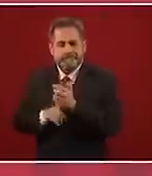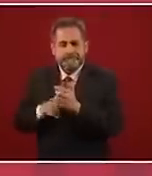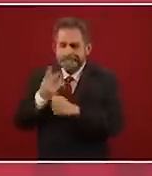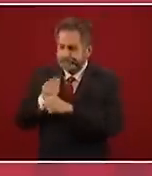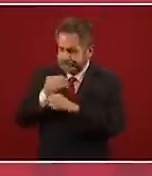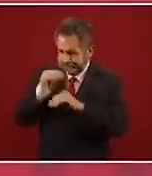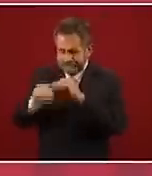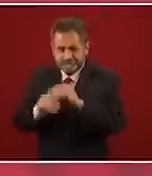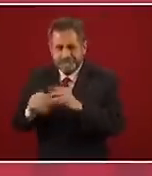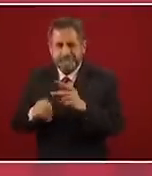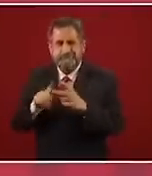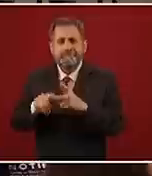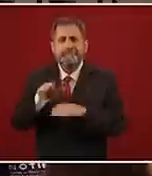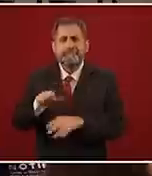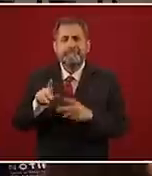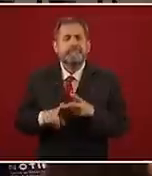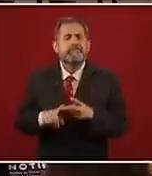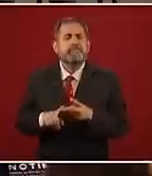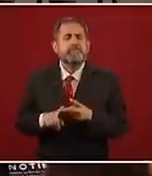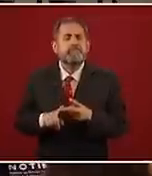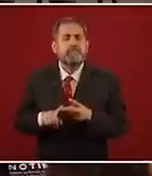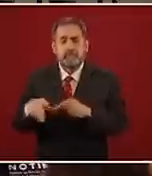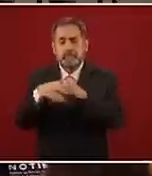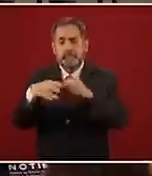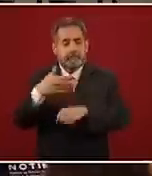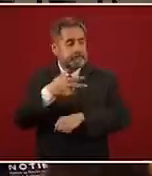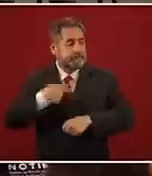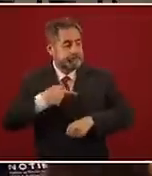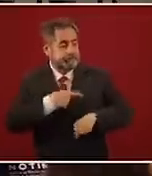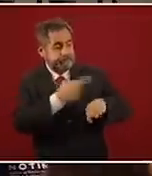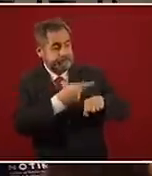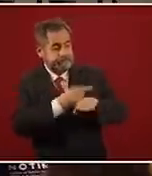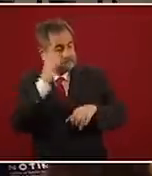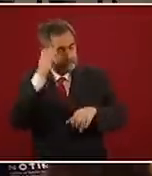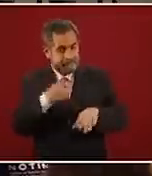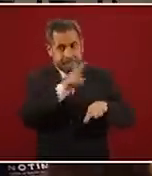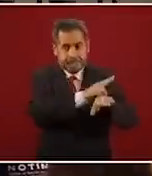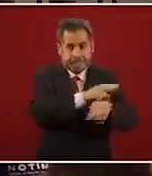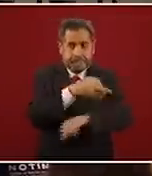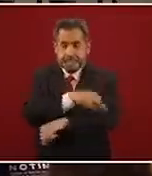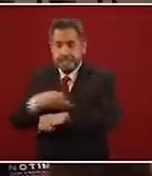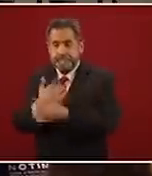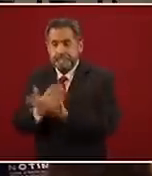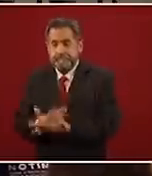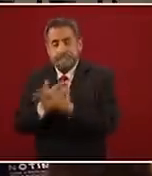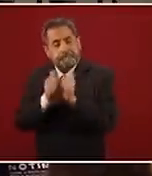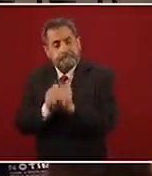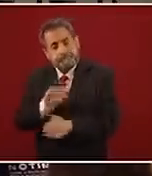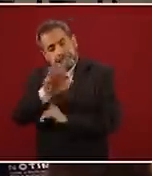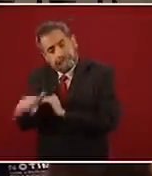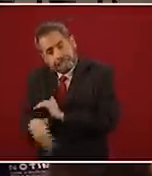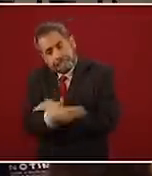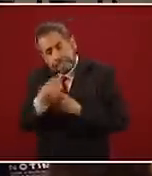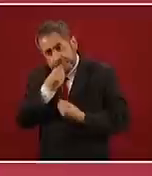hicieron, sobre los familiares de los pacientes que muchas veces tienen que quedar a dormir en